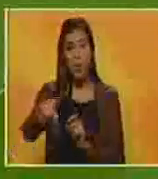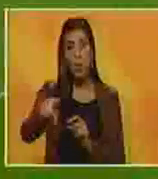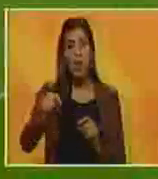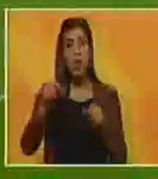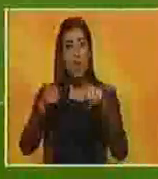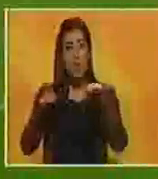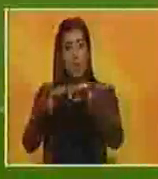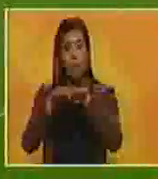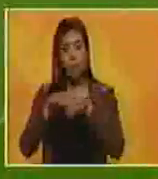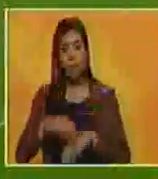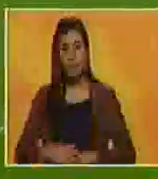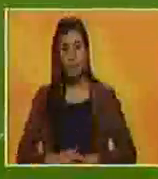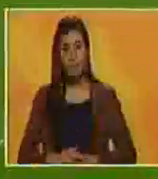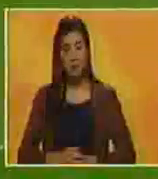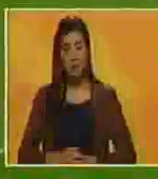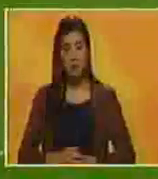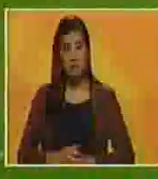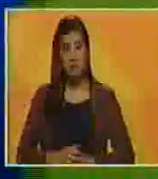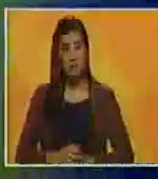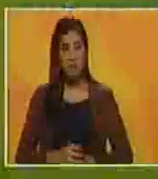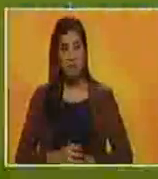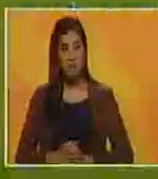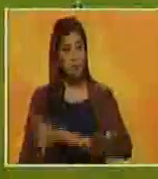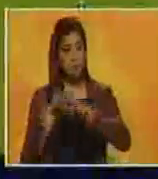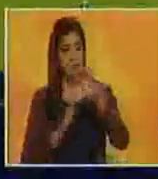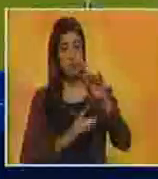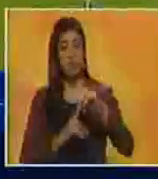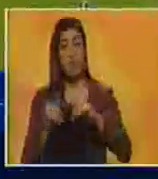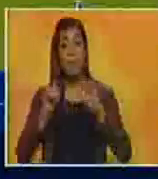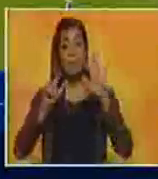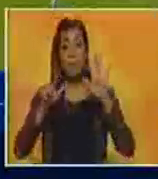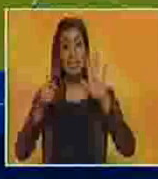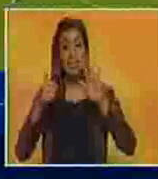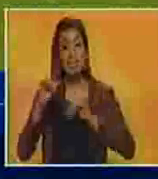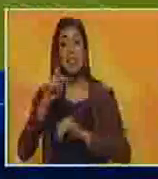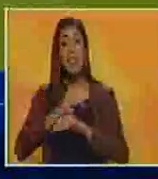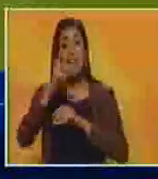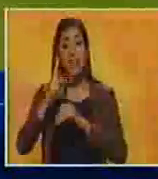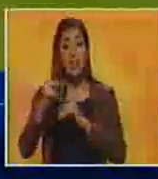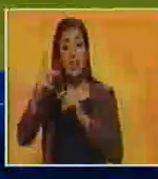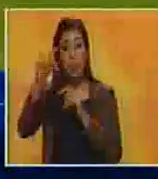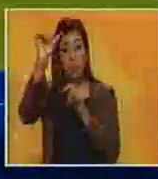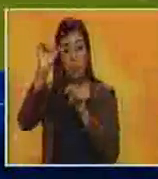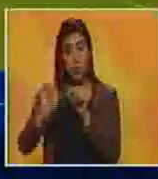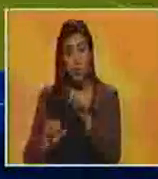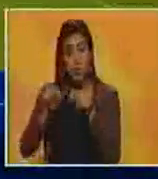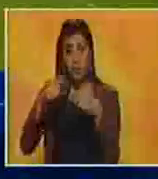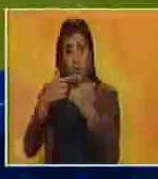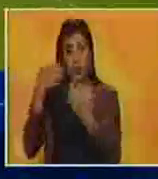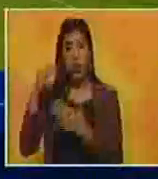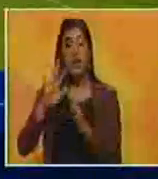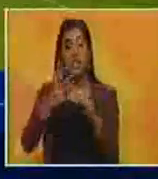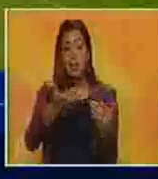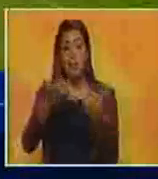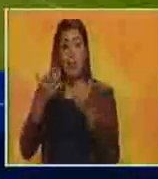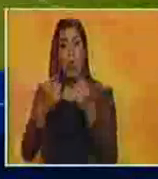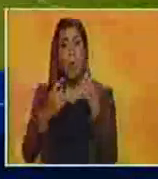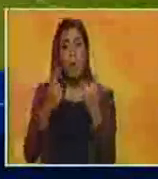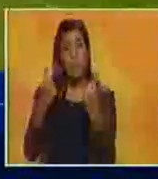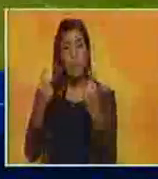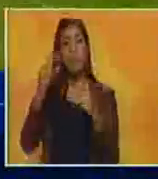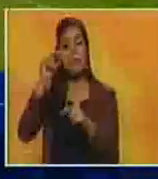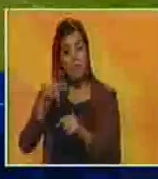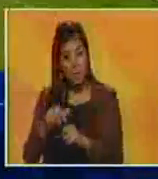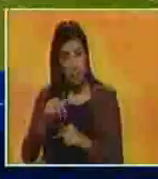para los nerazzurros. A 760 kilómetros al sur de Milán, el Napoli rescató un empate frente al